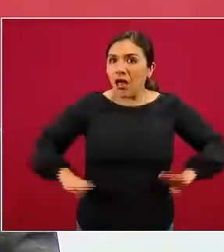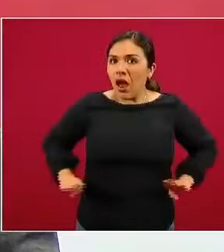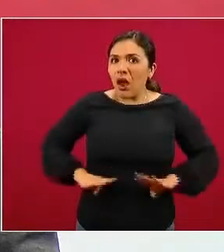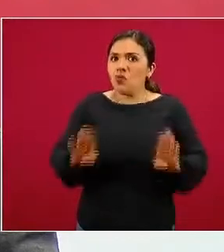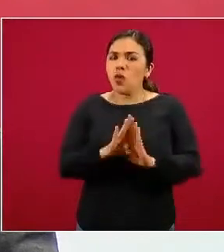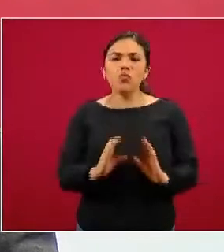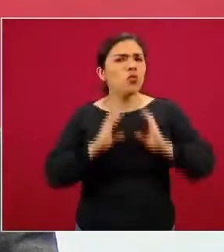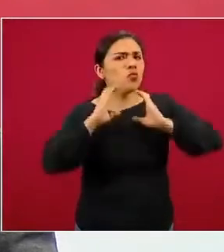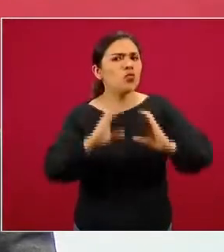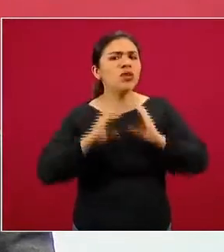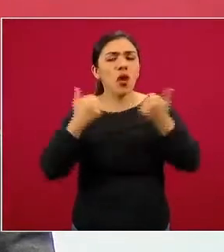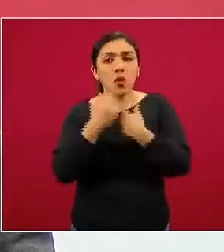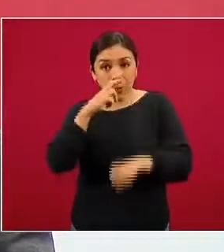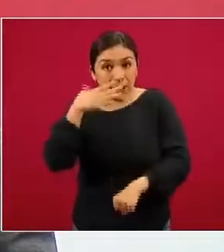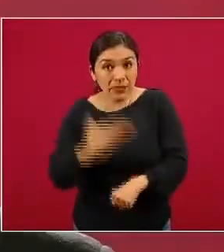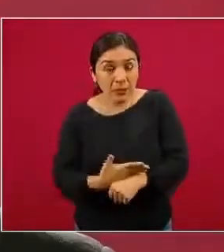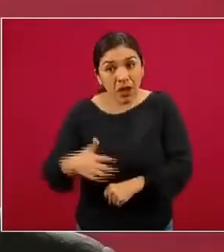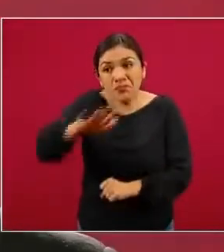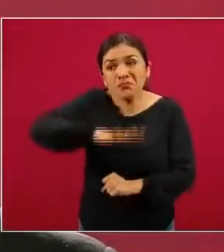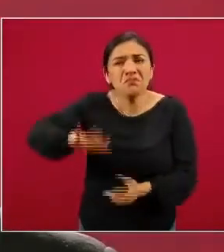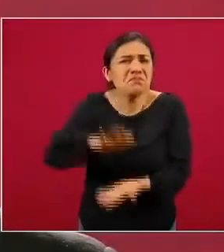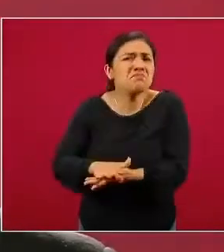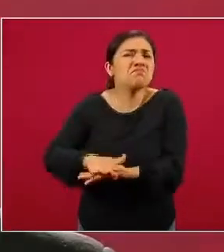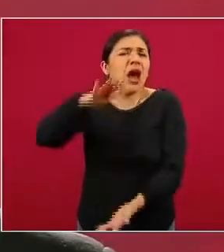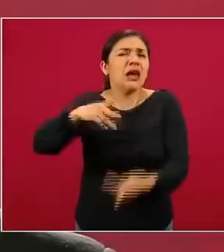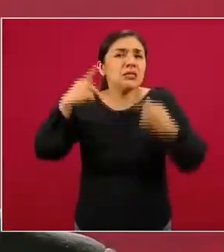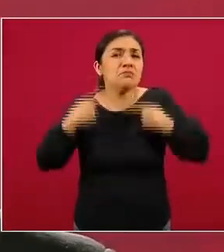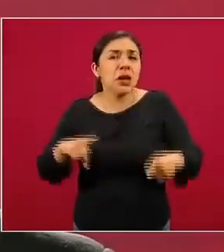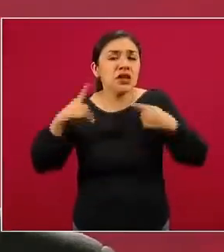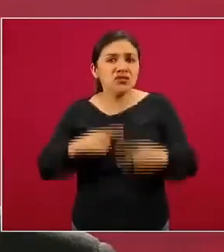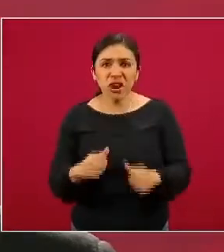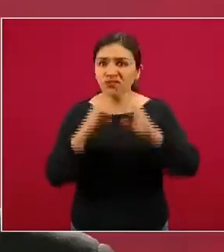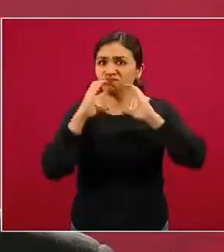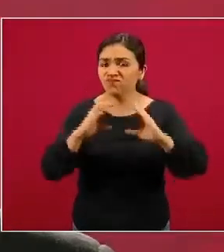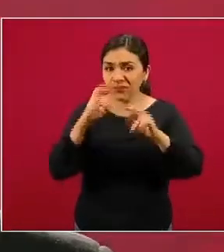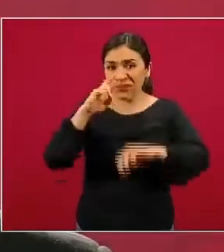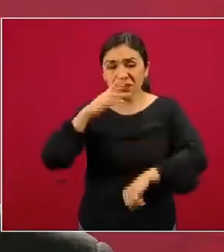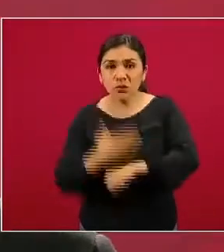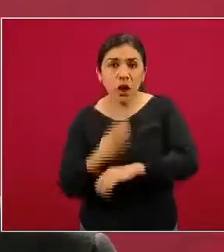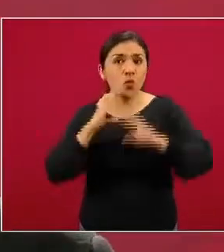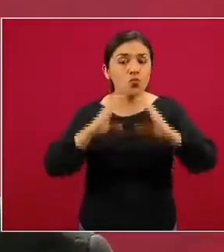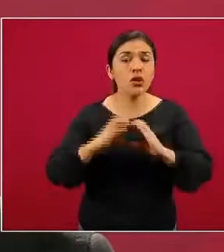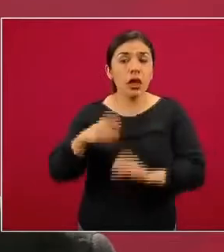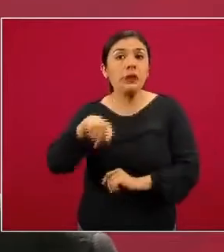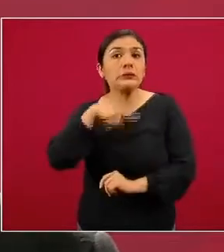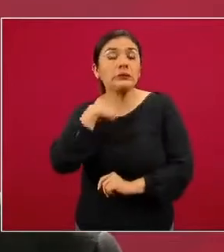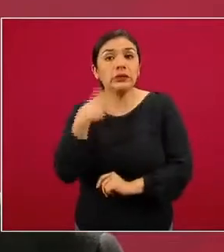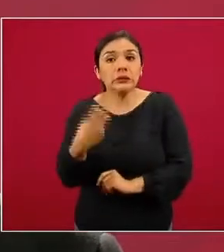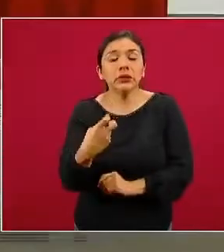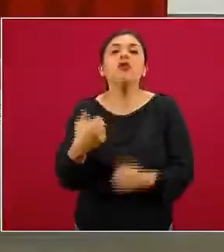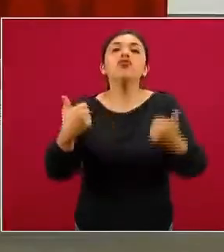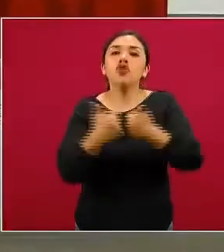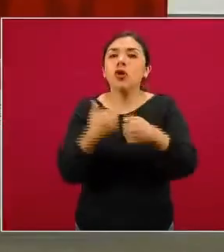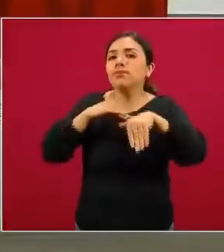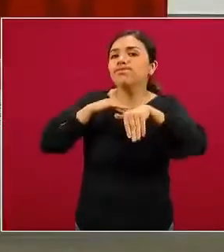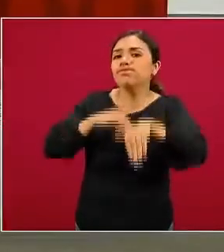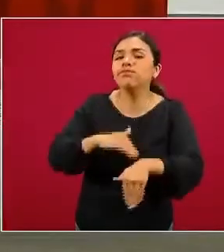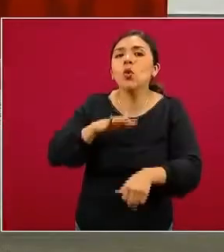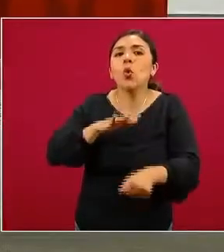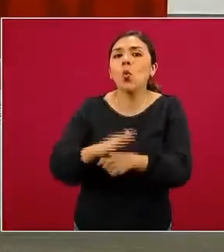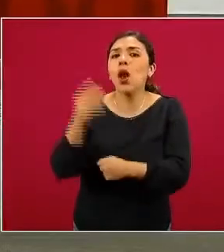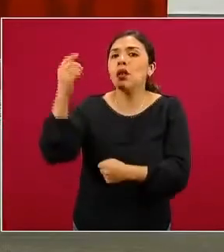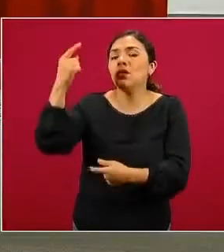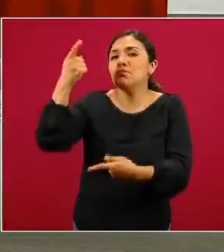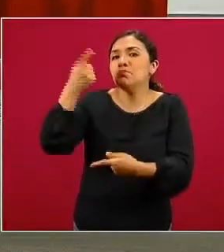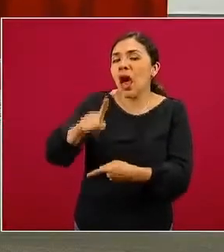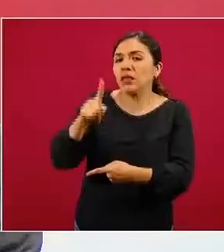tan cuidadosa, tan responsable que ha tenido la gran mayoría de la población de México, que ha estado apegada a las